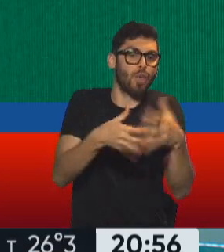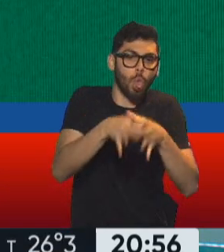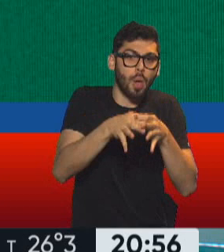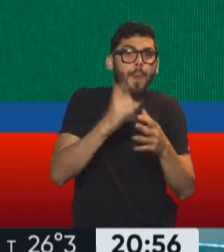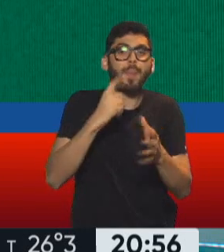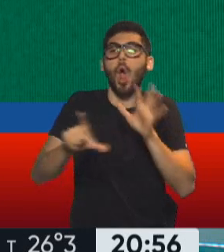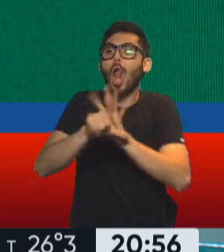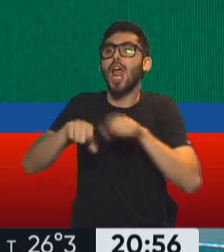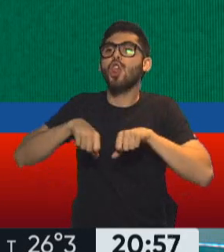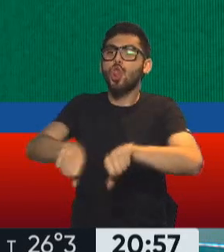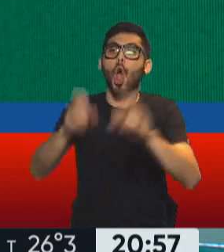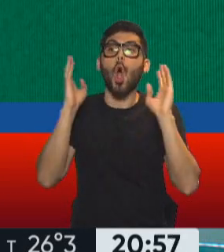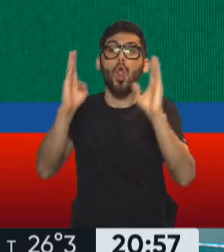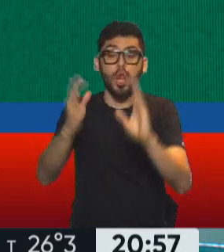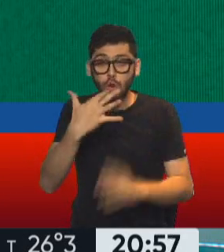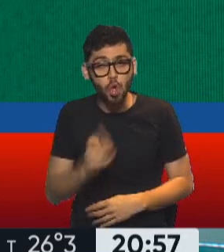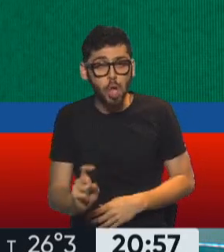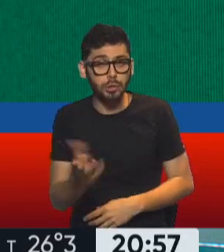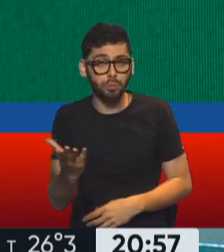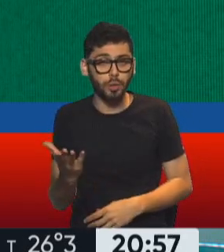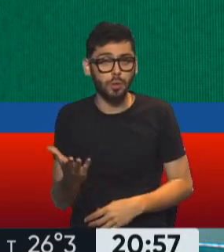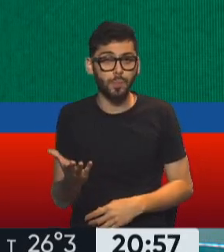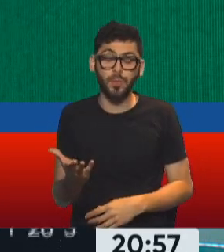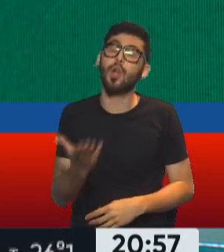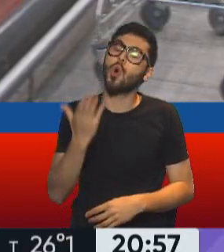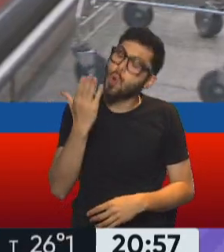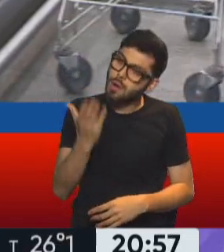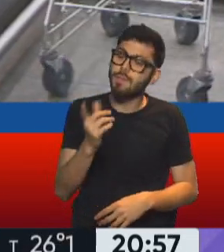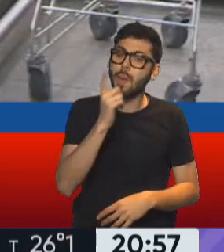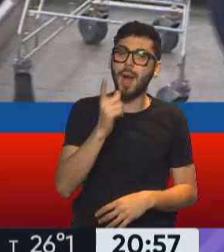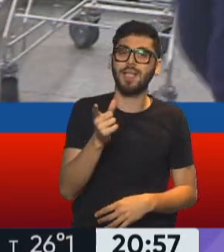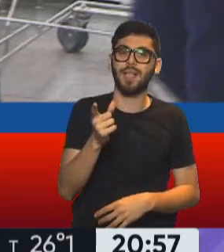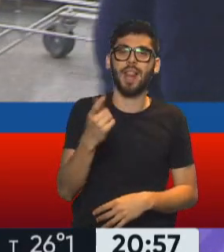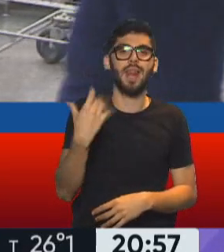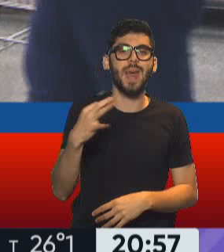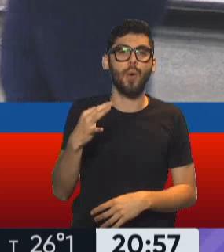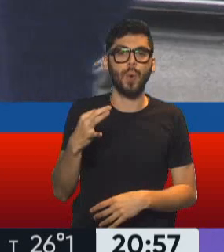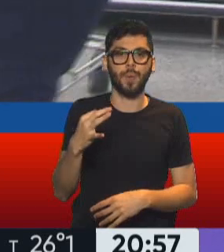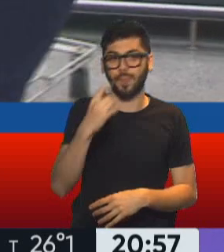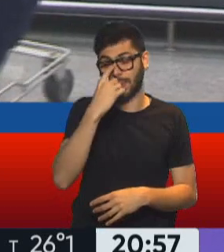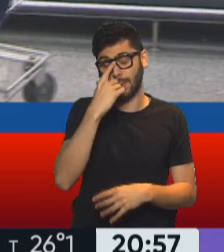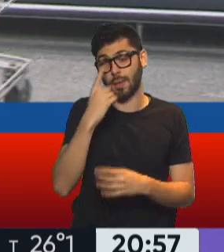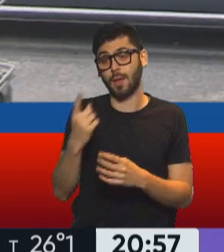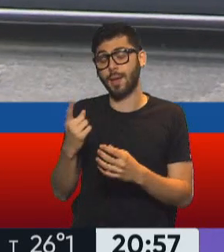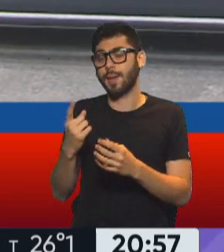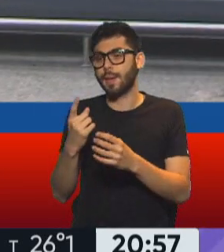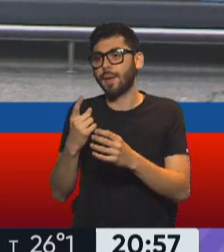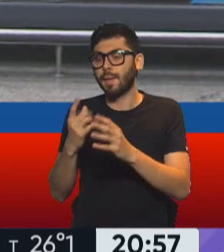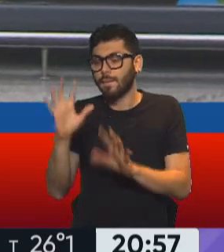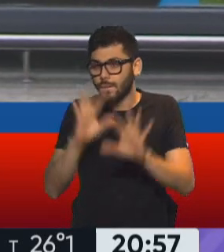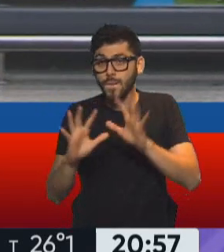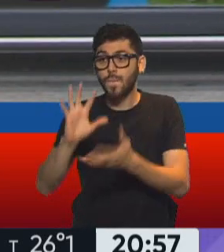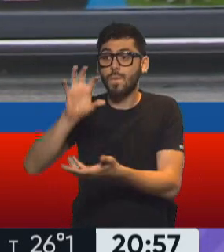la ley de góndolas, por ejemplo, no se está aplicando. Hay un montón de posibilidades. Bueno, yo creo que hay que desarrollar un esfuerzo de